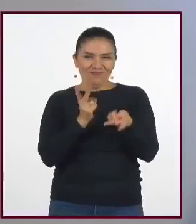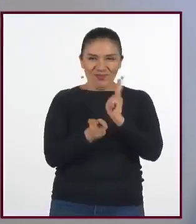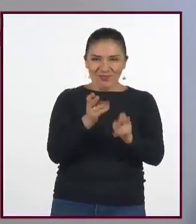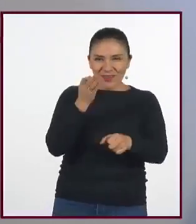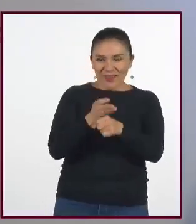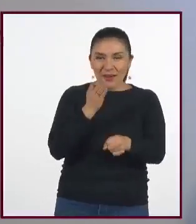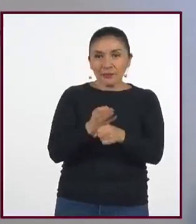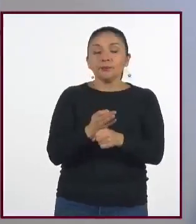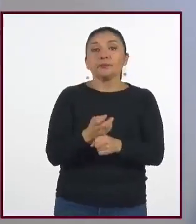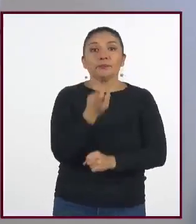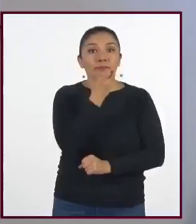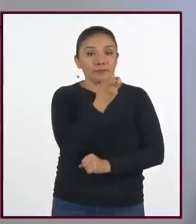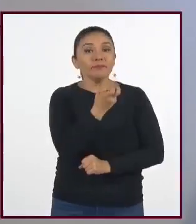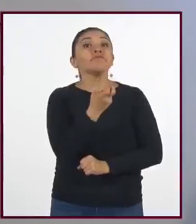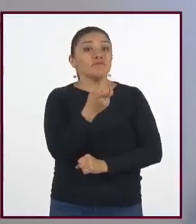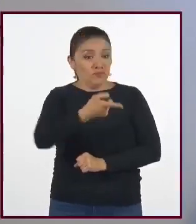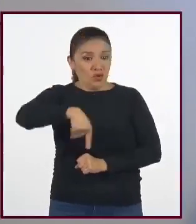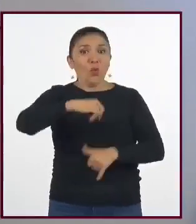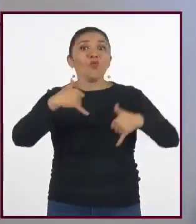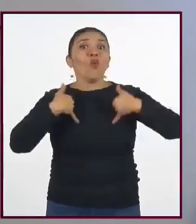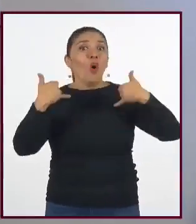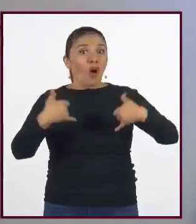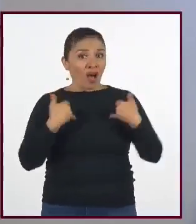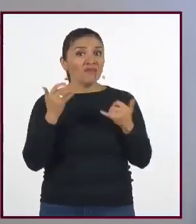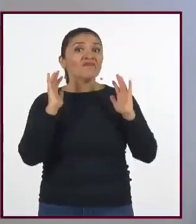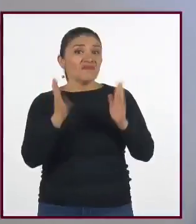que se consumen en los adolescentes. O sea que sí,